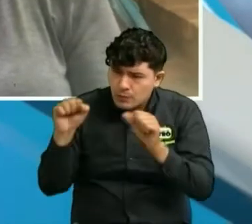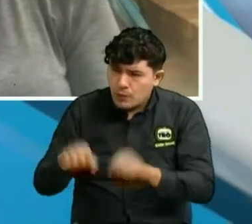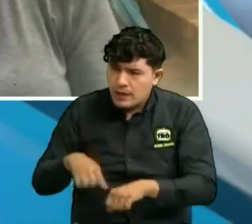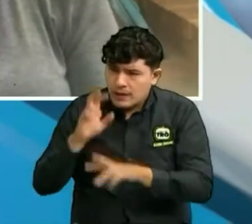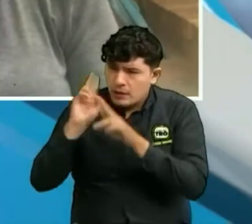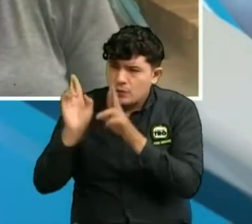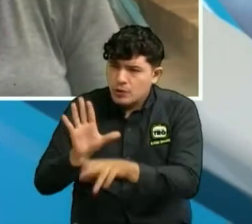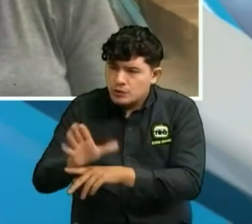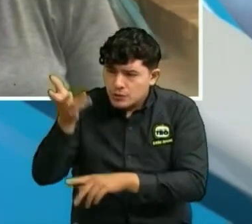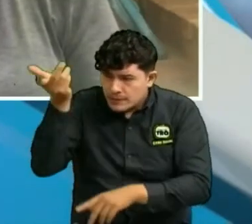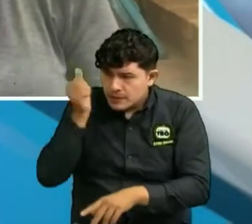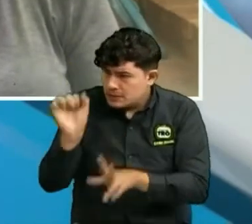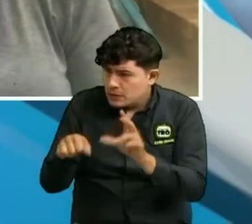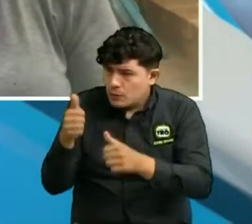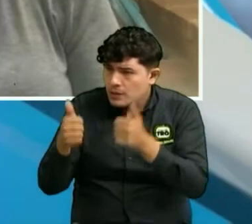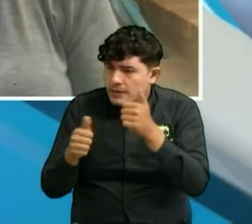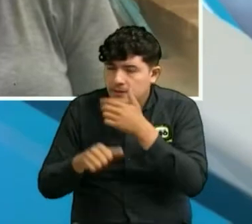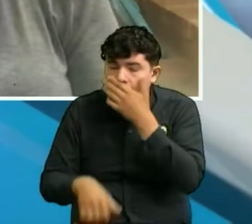tener derecho, claro, o